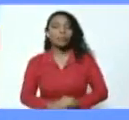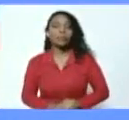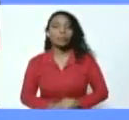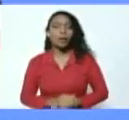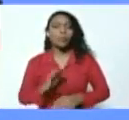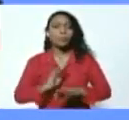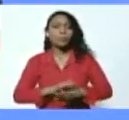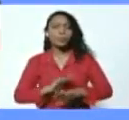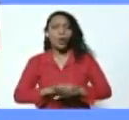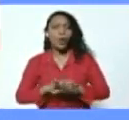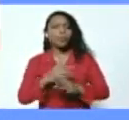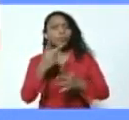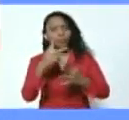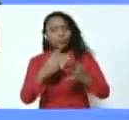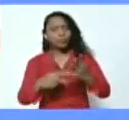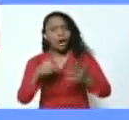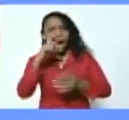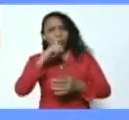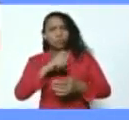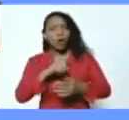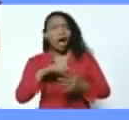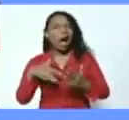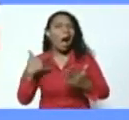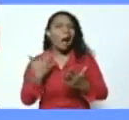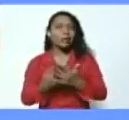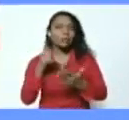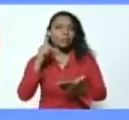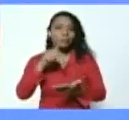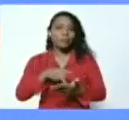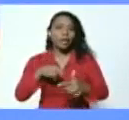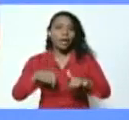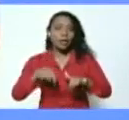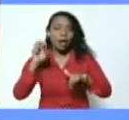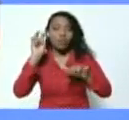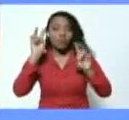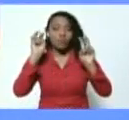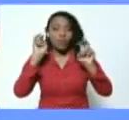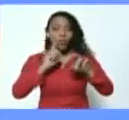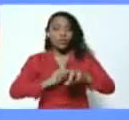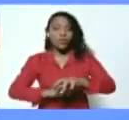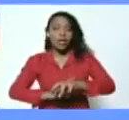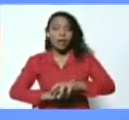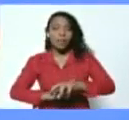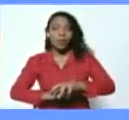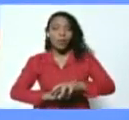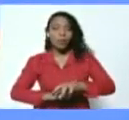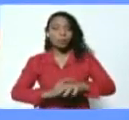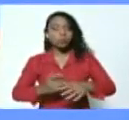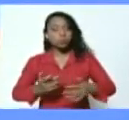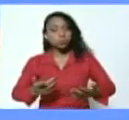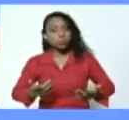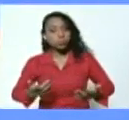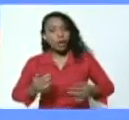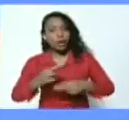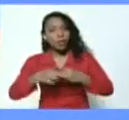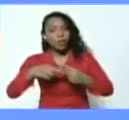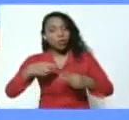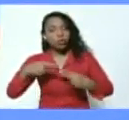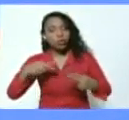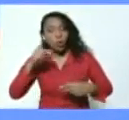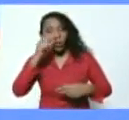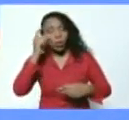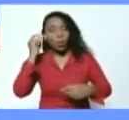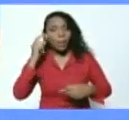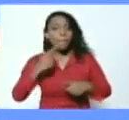por varios años, hasta que llegó esta nueva época con revolucionarios y